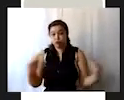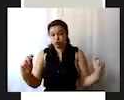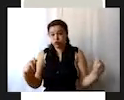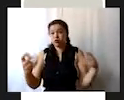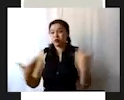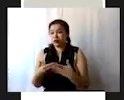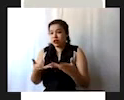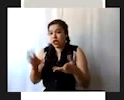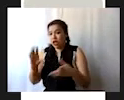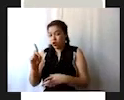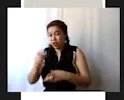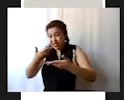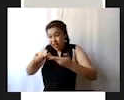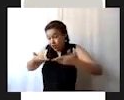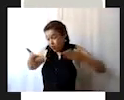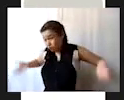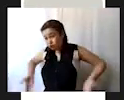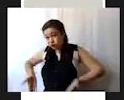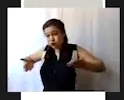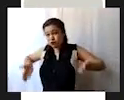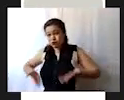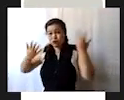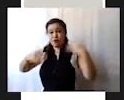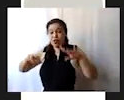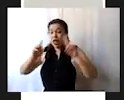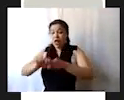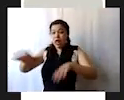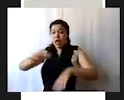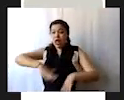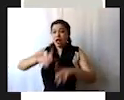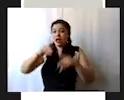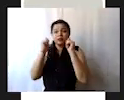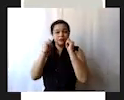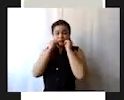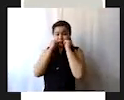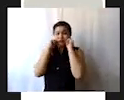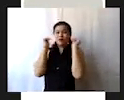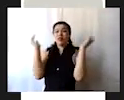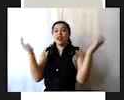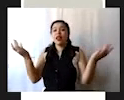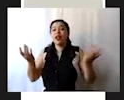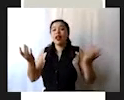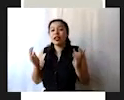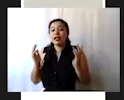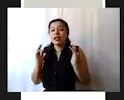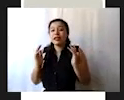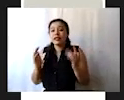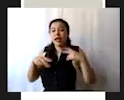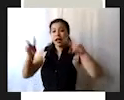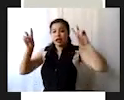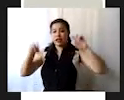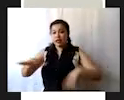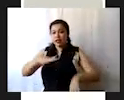los ODS en este momento, no importando el sector, es que se tenga en cuenta la temática